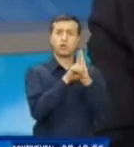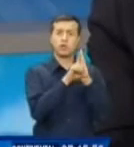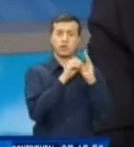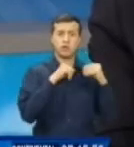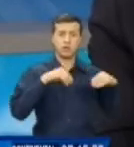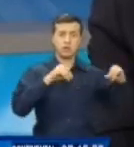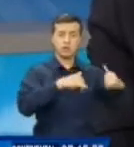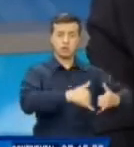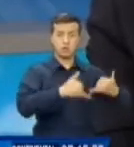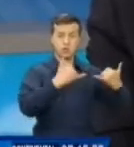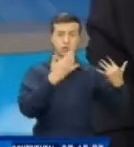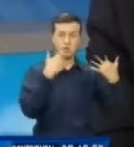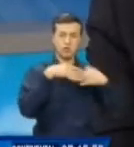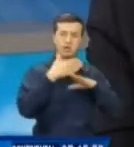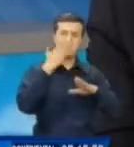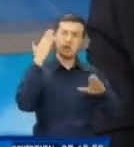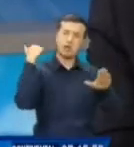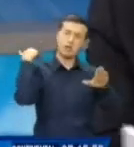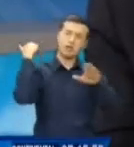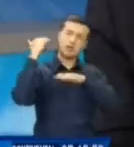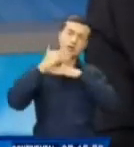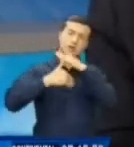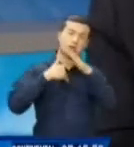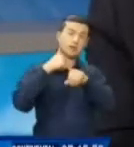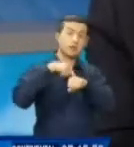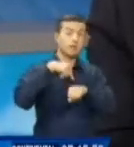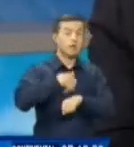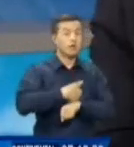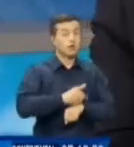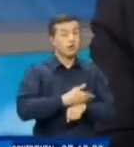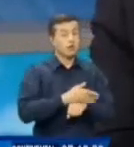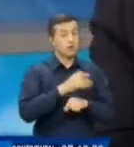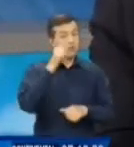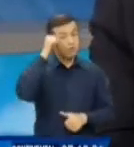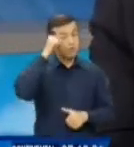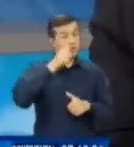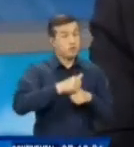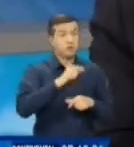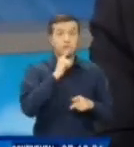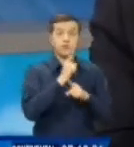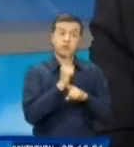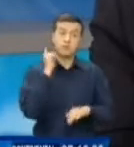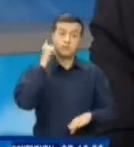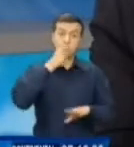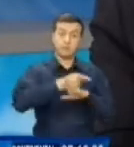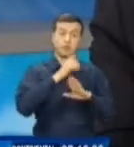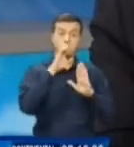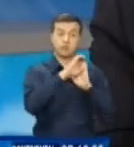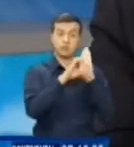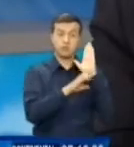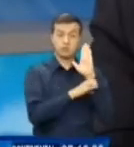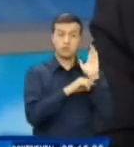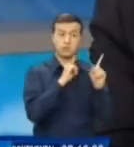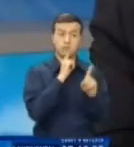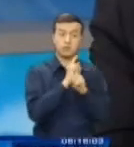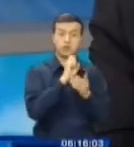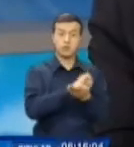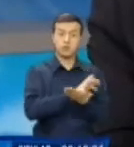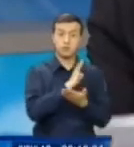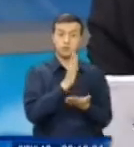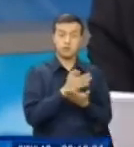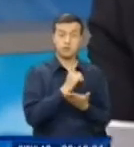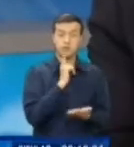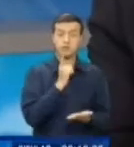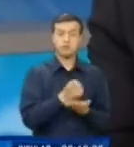hoy luego de un periplo tan largo recordemos que fue mandato constitucional cuando se aprobó la constitución de montecristi